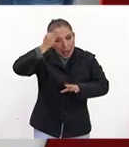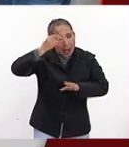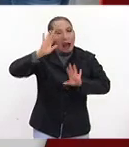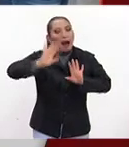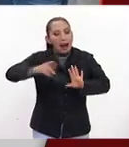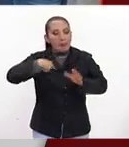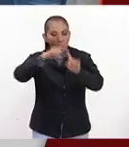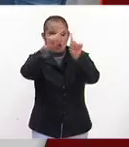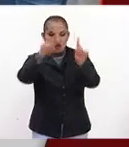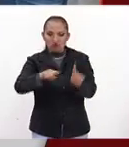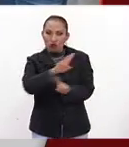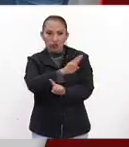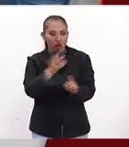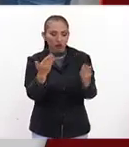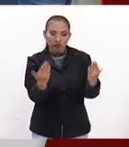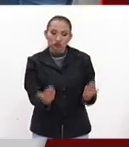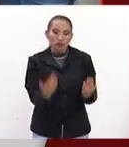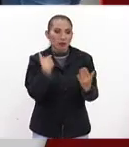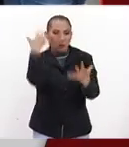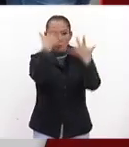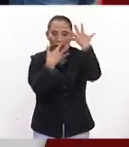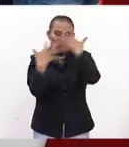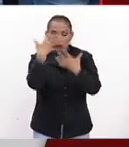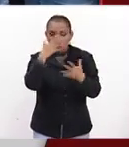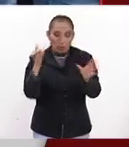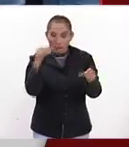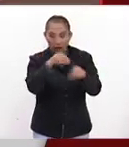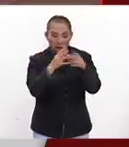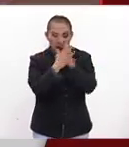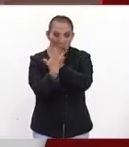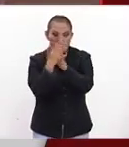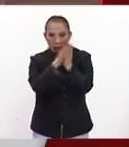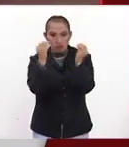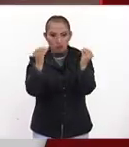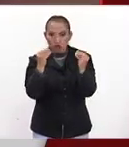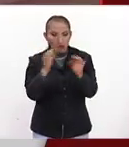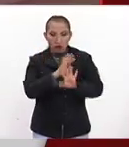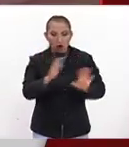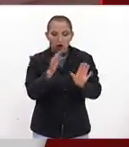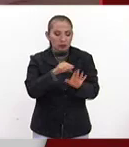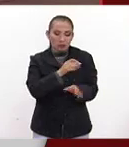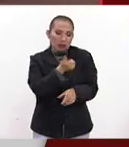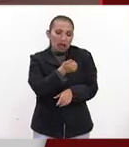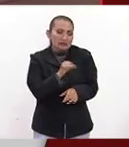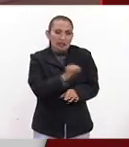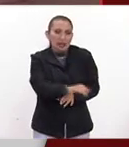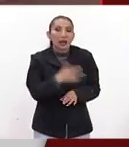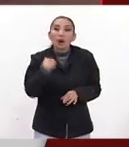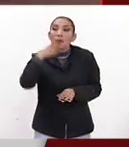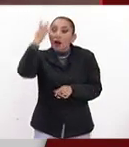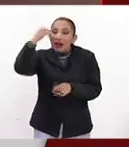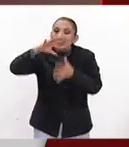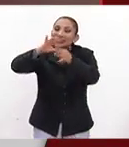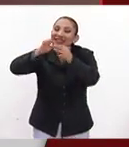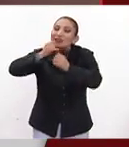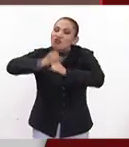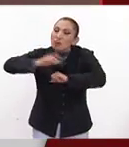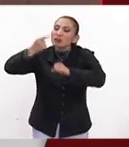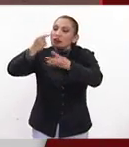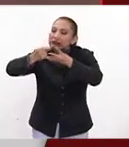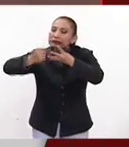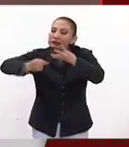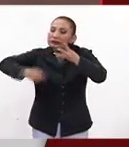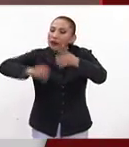definitiva solamente habrá dos. Las podría braille generar y las mucha normales. Confusión, ¿no? Si existe ya todos un bagaje muy alto, sí. Más bien es aleccionarlos, saber cómo informarlos, cómo